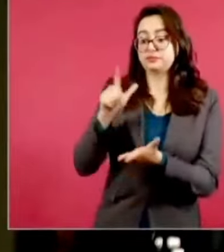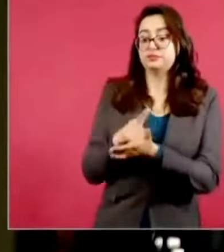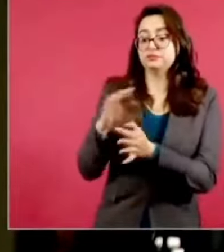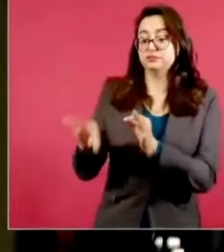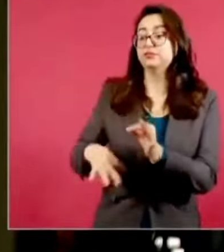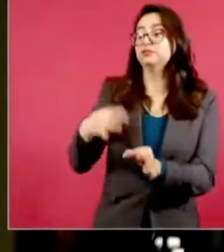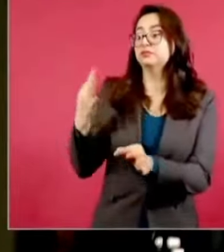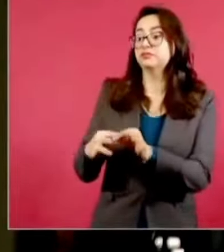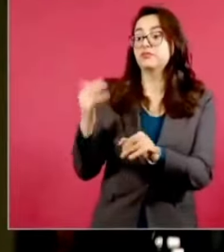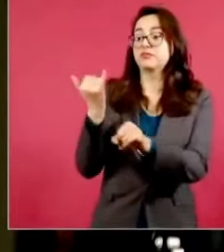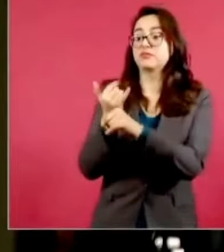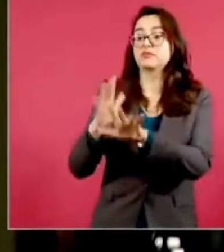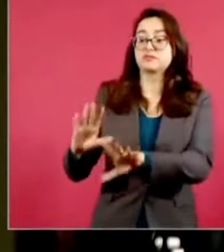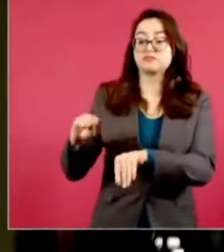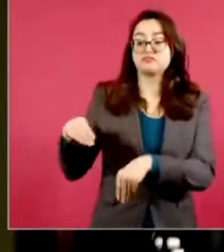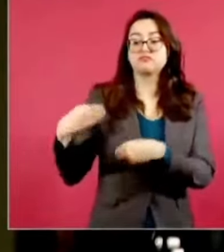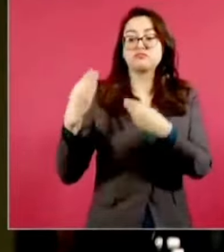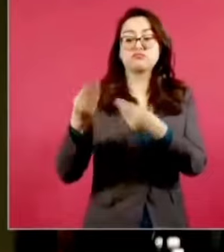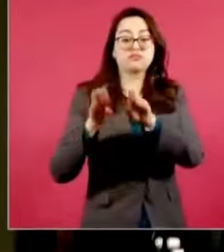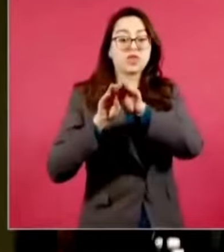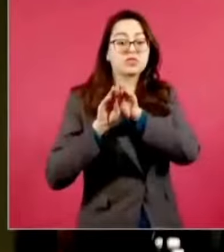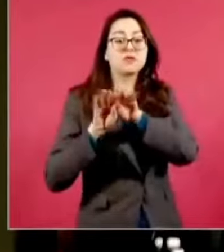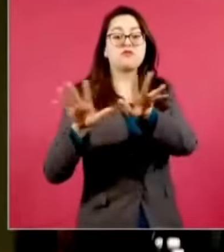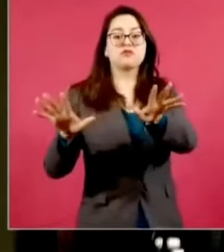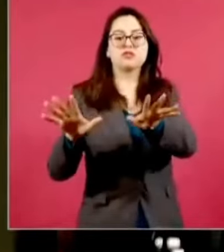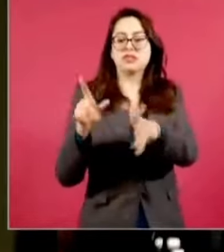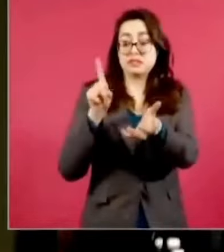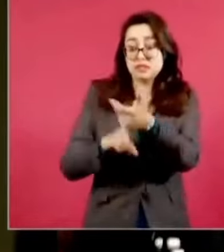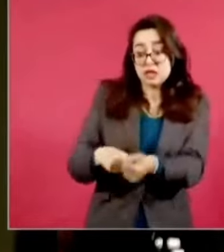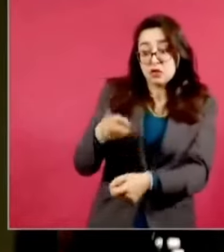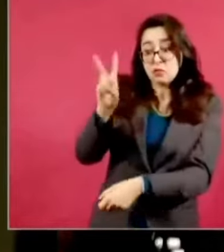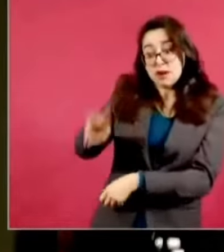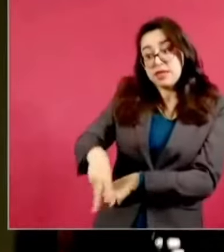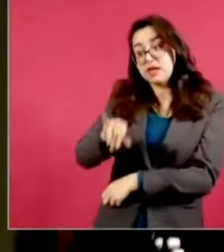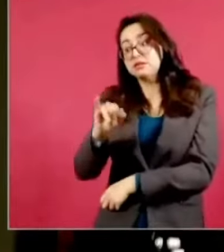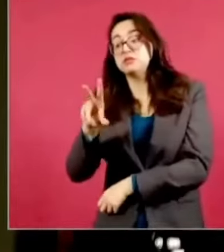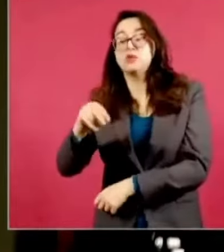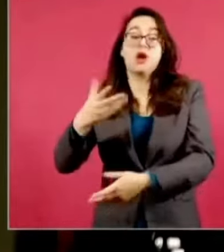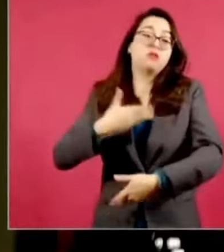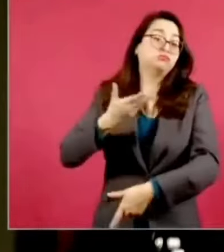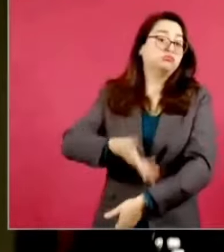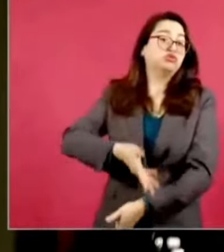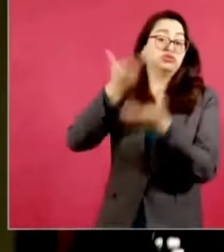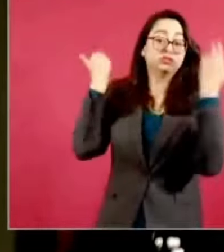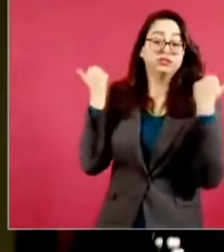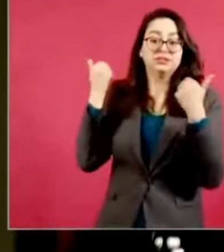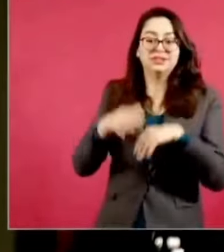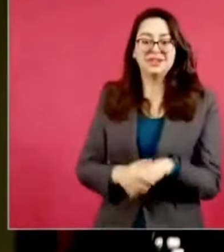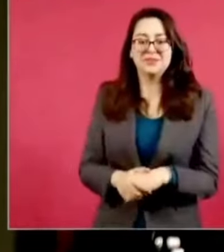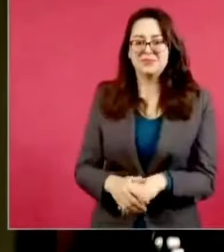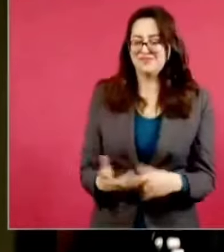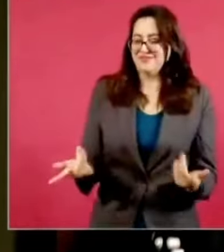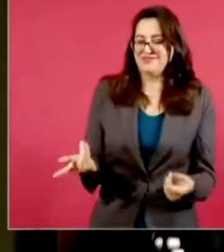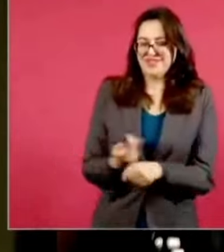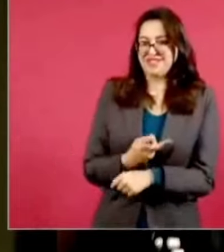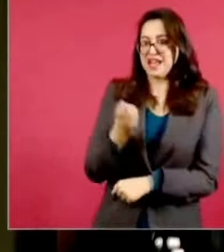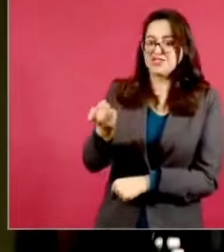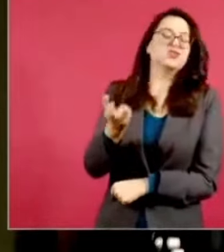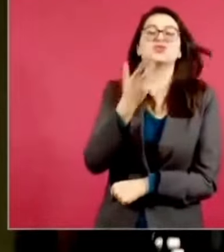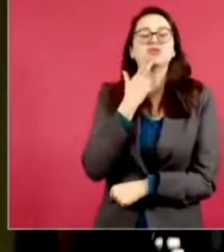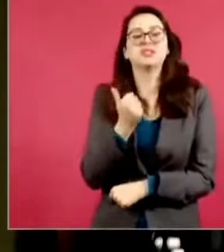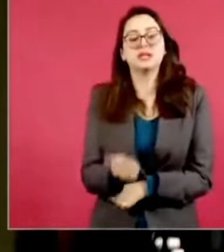transparencia no le importa lo que se publique, solo le importa que algo esté publicado y no sancionan cuando no se publica. ¿Qué es lo que va a pasar con el Instituto